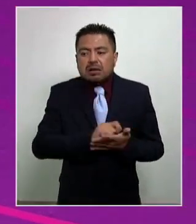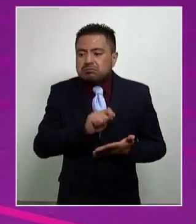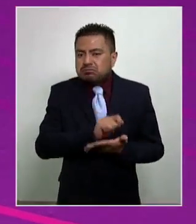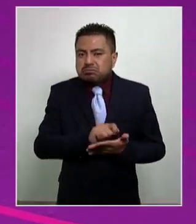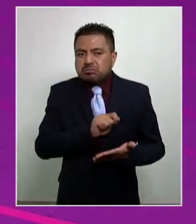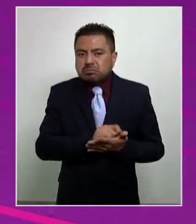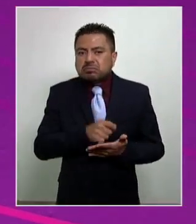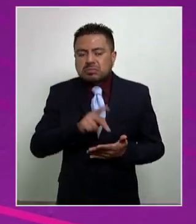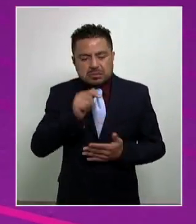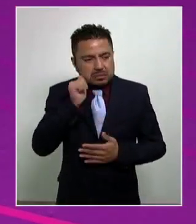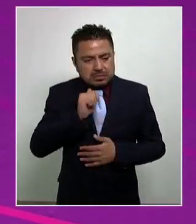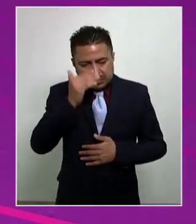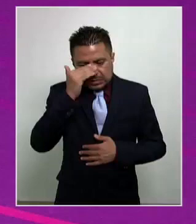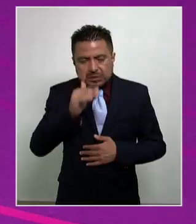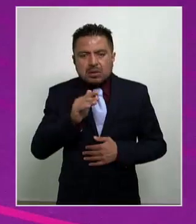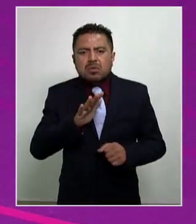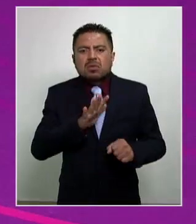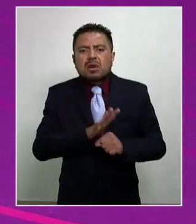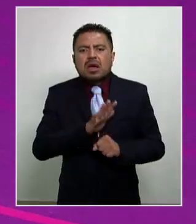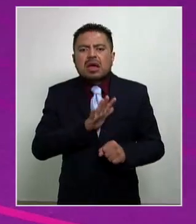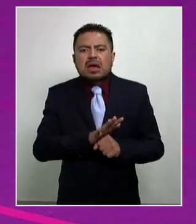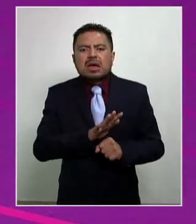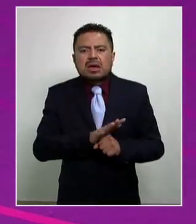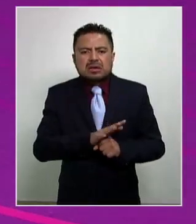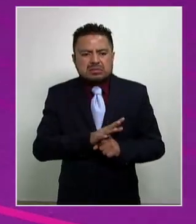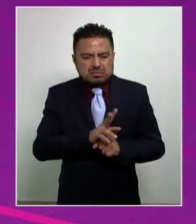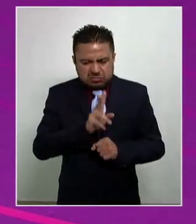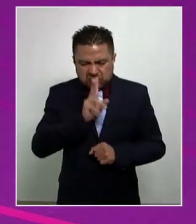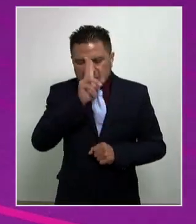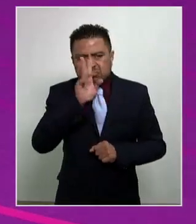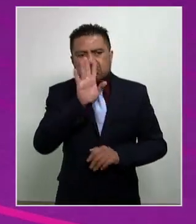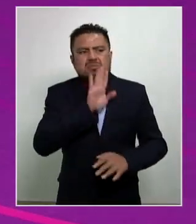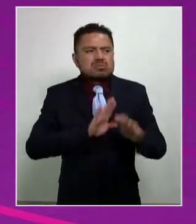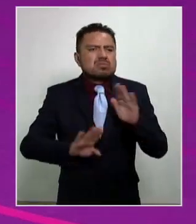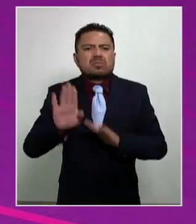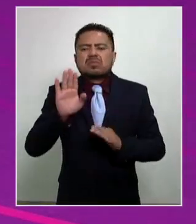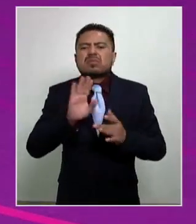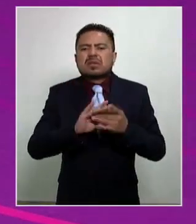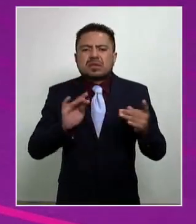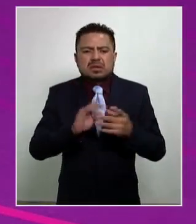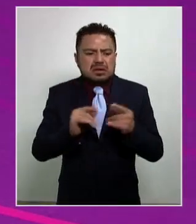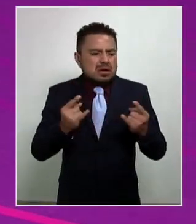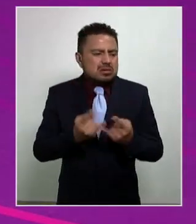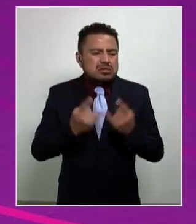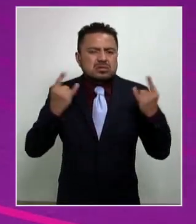son los que están los victoriosos que cuentan la historia.